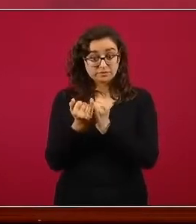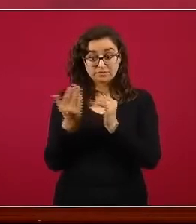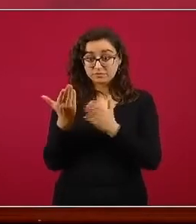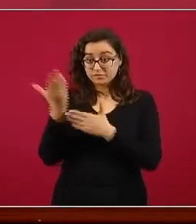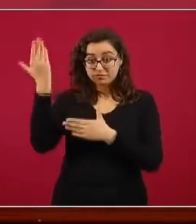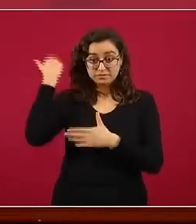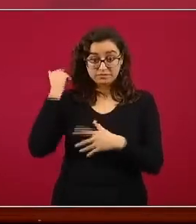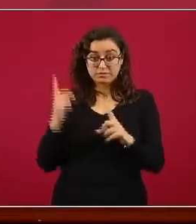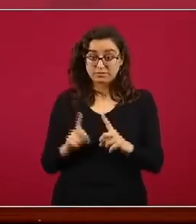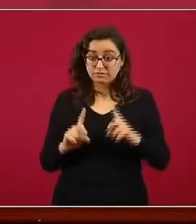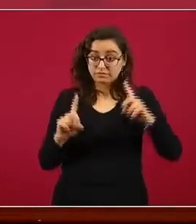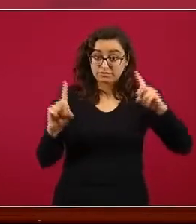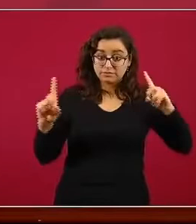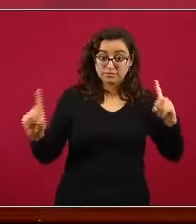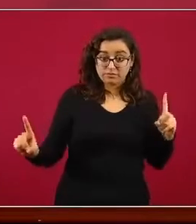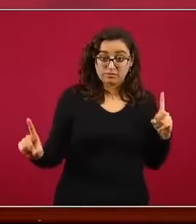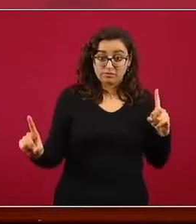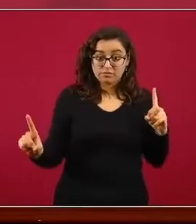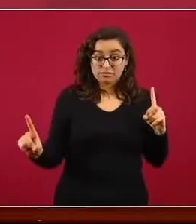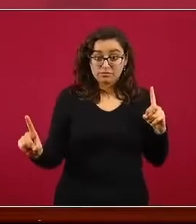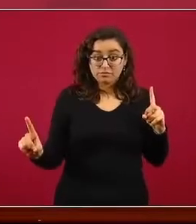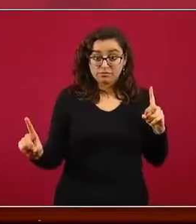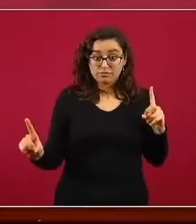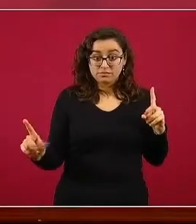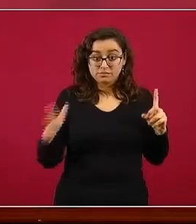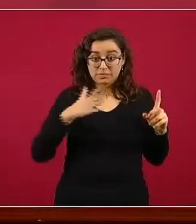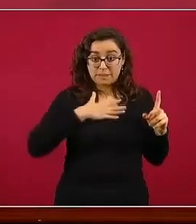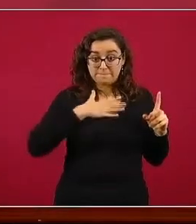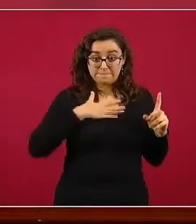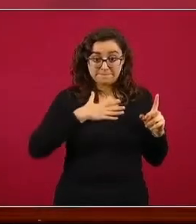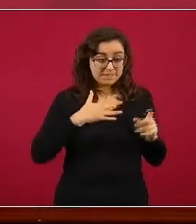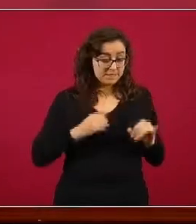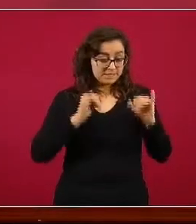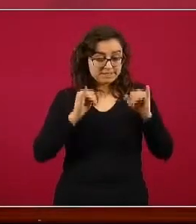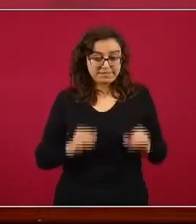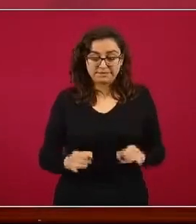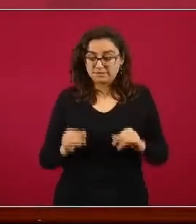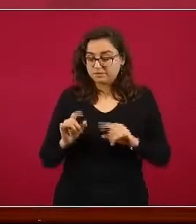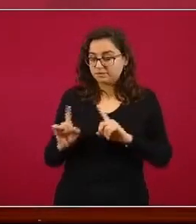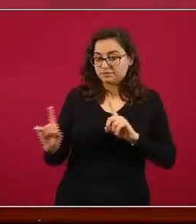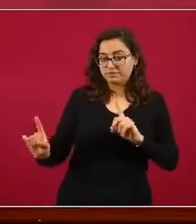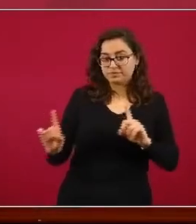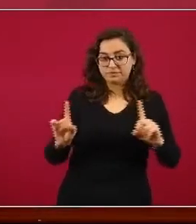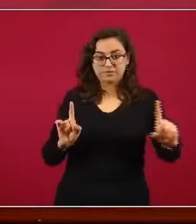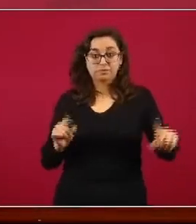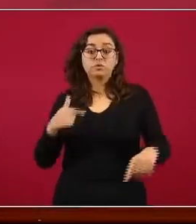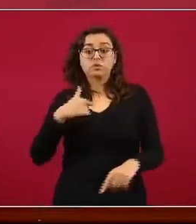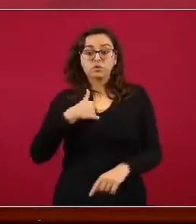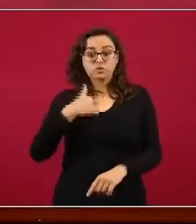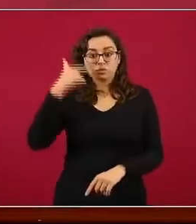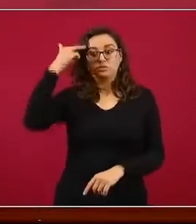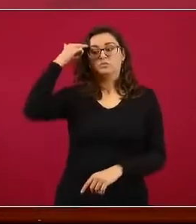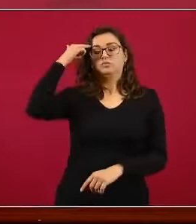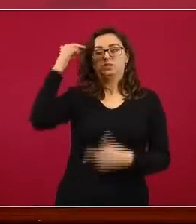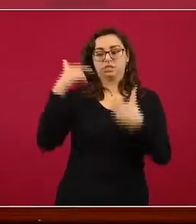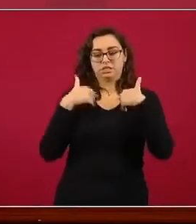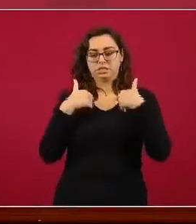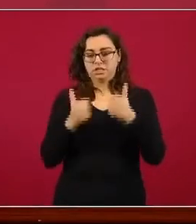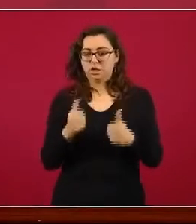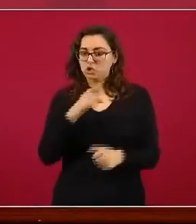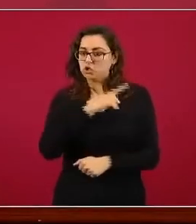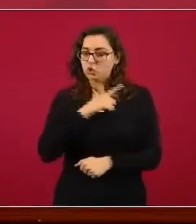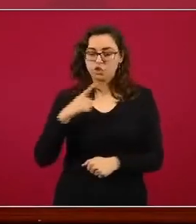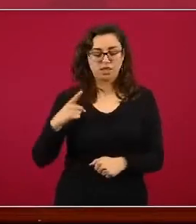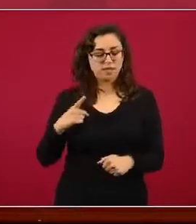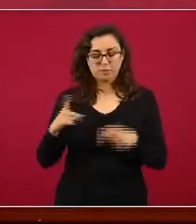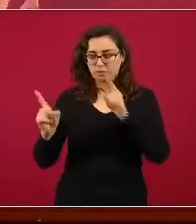distanciamiento social, el distanciamiento social individual, cada persona es consciente, tratamos de que todo mundo